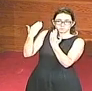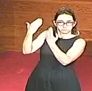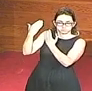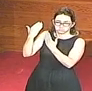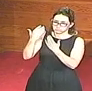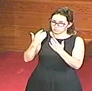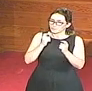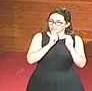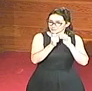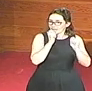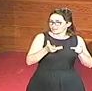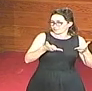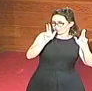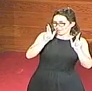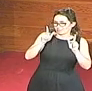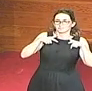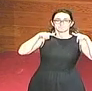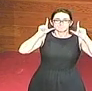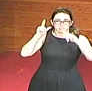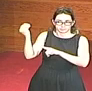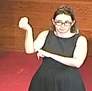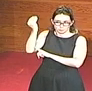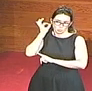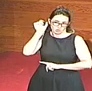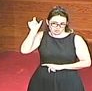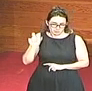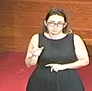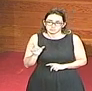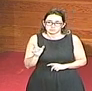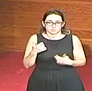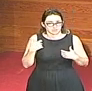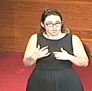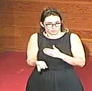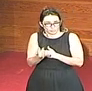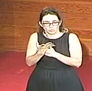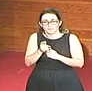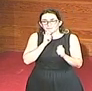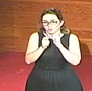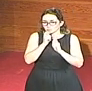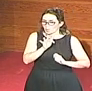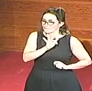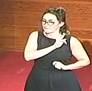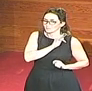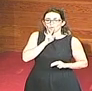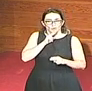prensa en las instituciones europeas. Se ha creado un premio de periodismo que lleva su